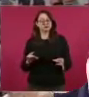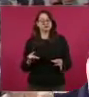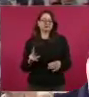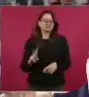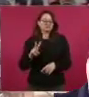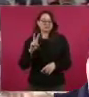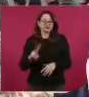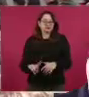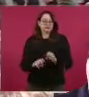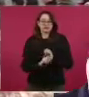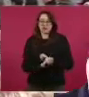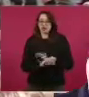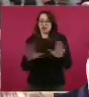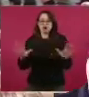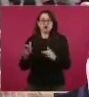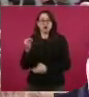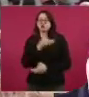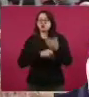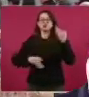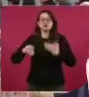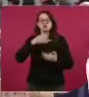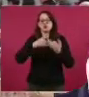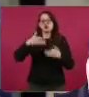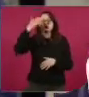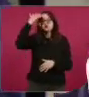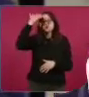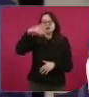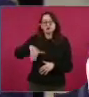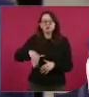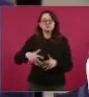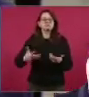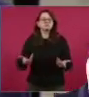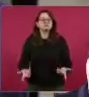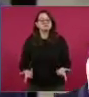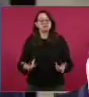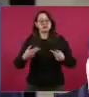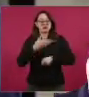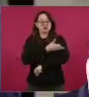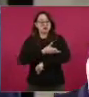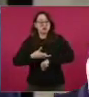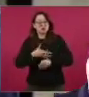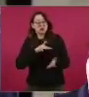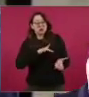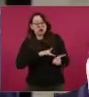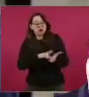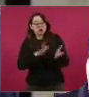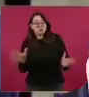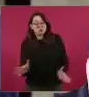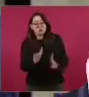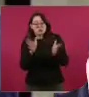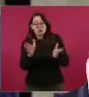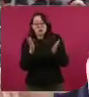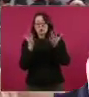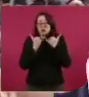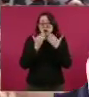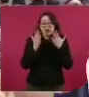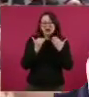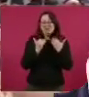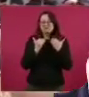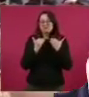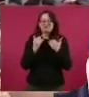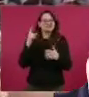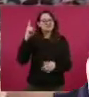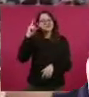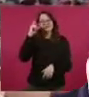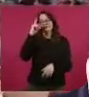obvio, es de dominio público, no se hace nada sin el apoyo de la familia. Eso